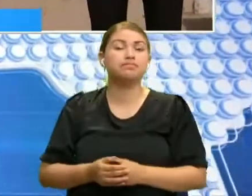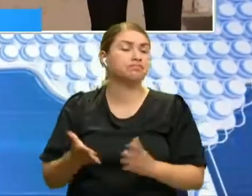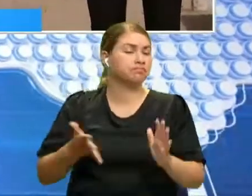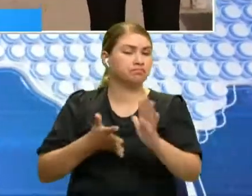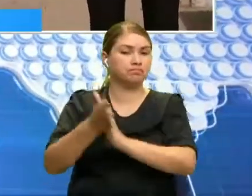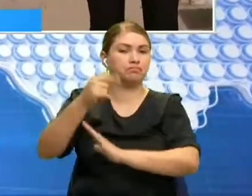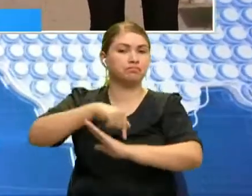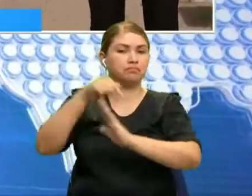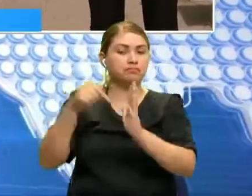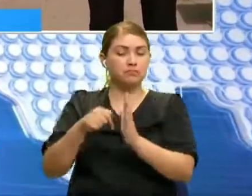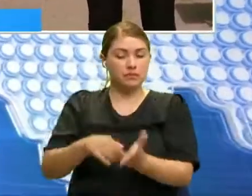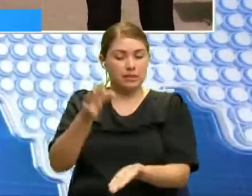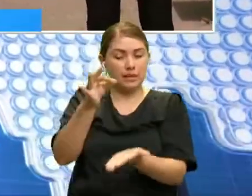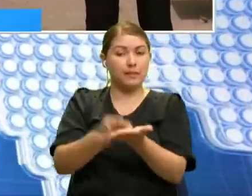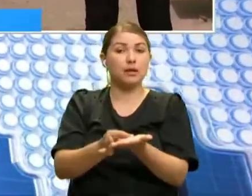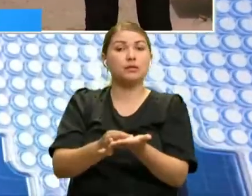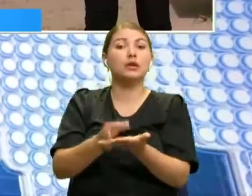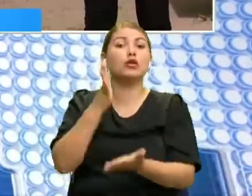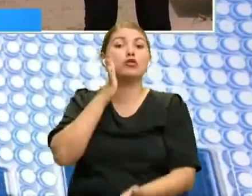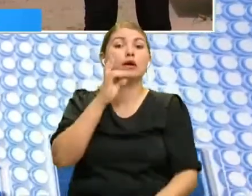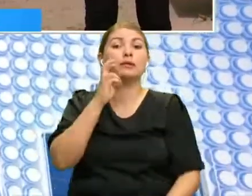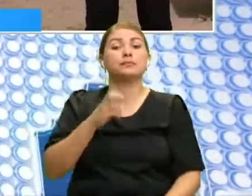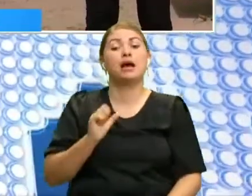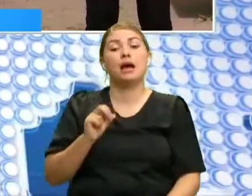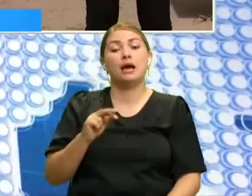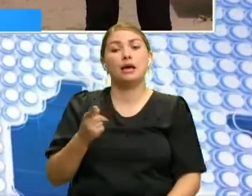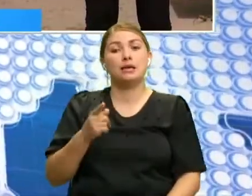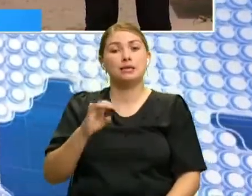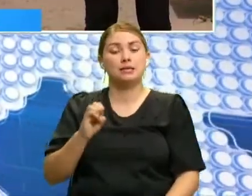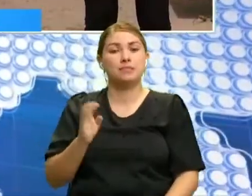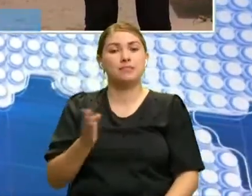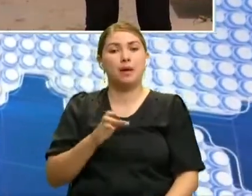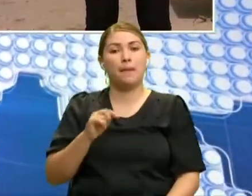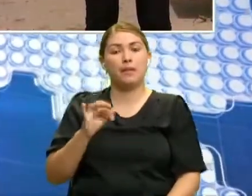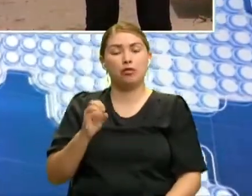información desde la capital norte santandereana. Angie Pinto para Oriente Noticias, estamos informando.